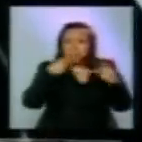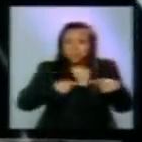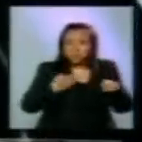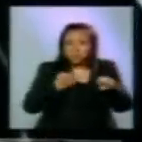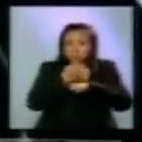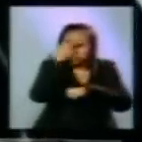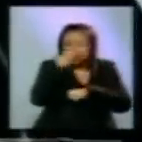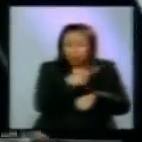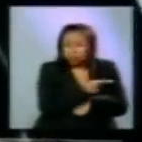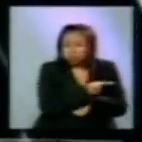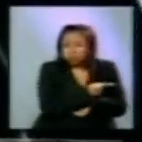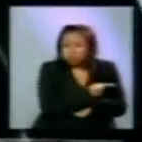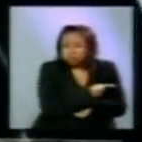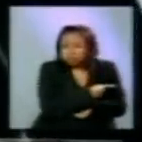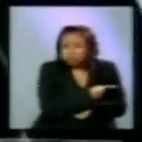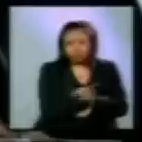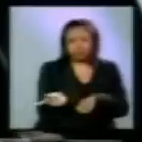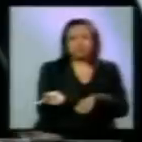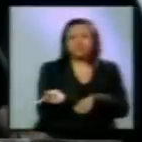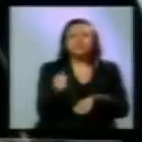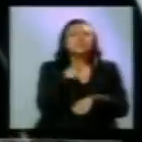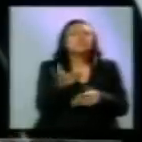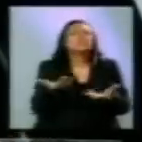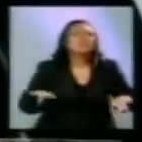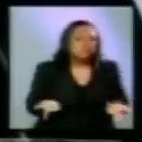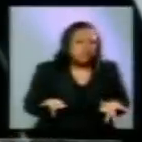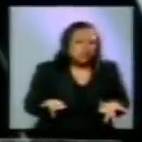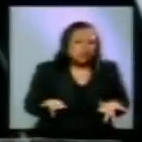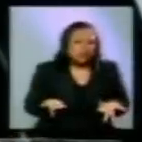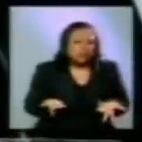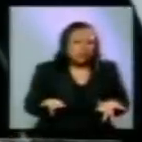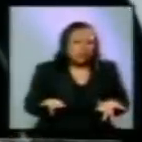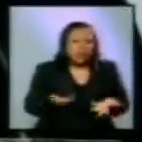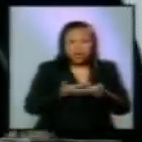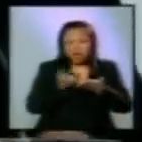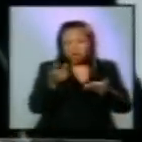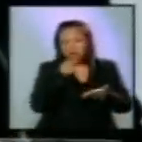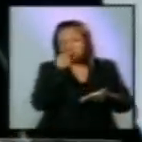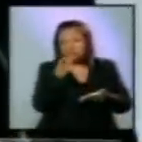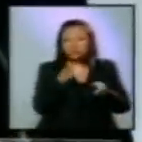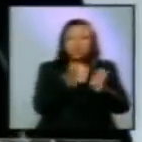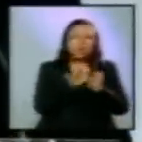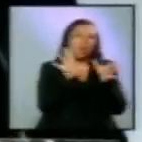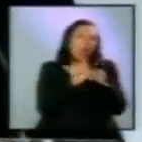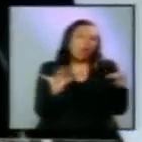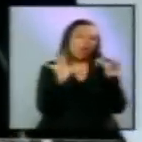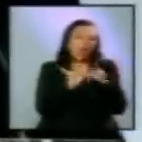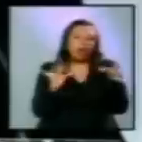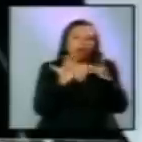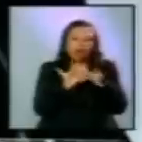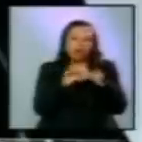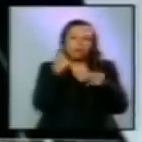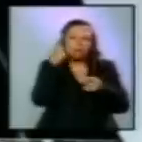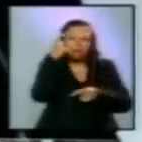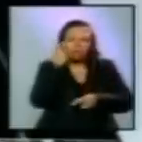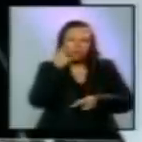mexiquenses en pobreza extrema. ¿Qué hizo usted? Ahora está planteando de manera demagógica que va a dar